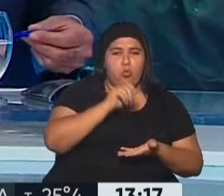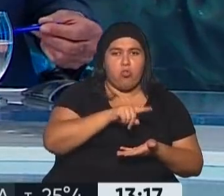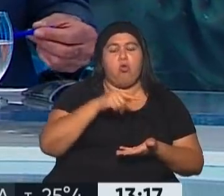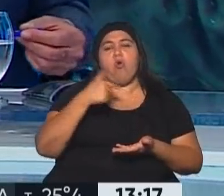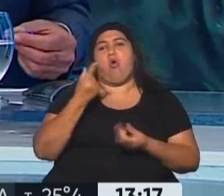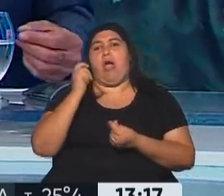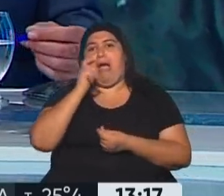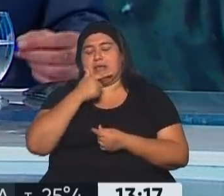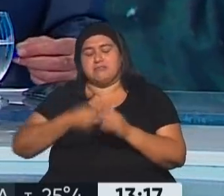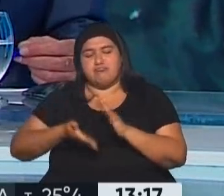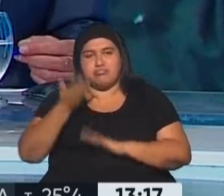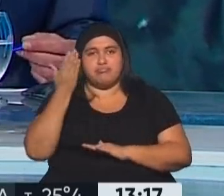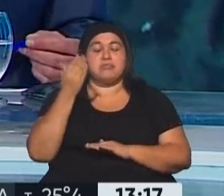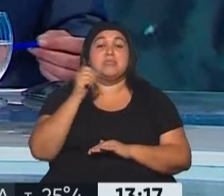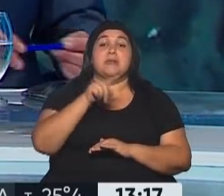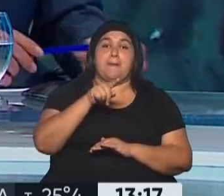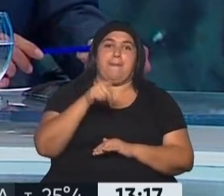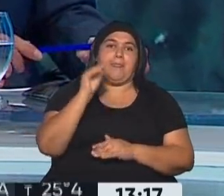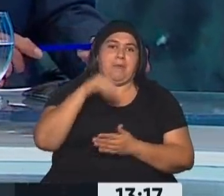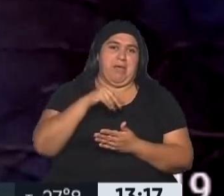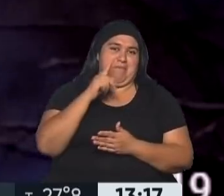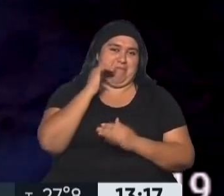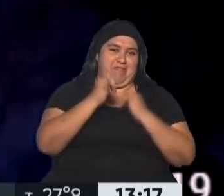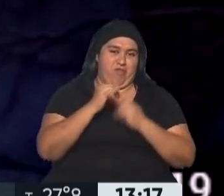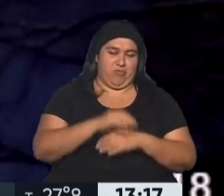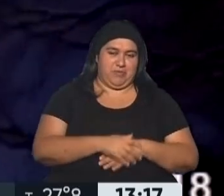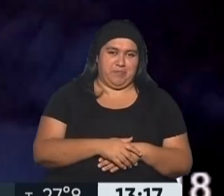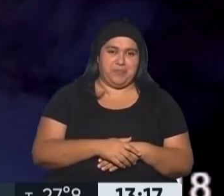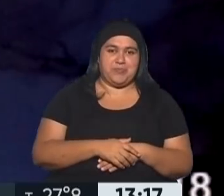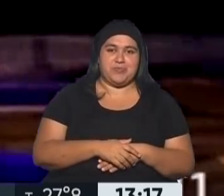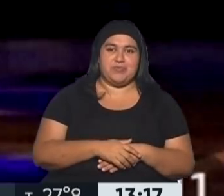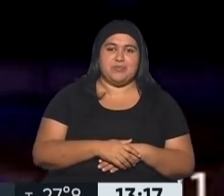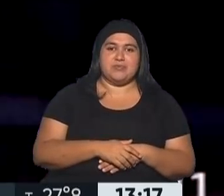las sanciones económicas a Rusia. Primer informe.